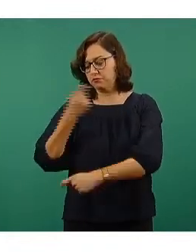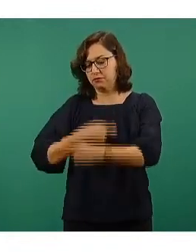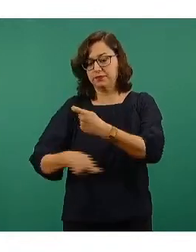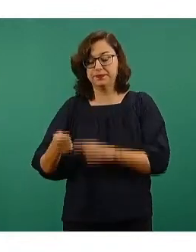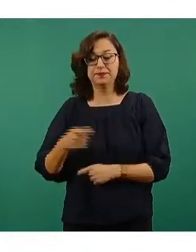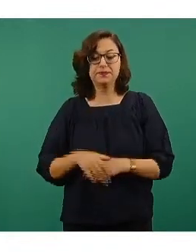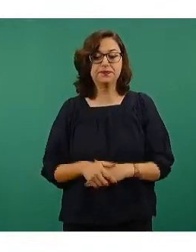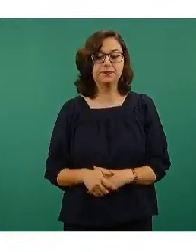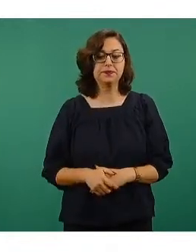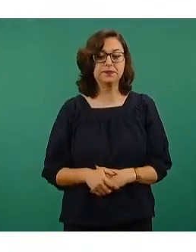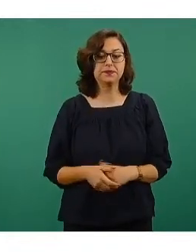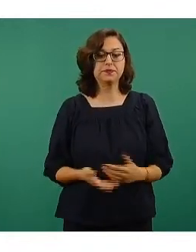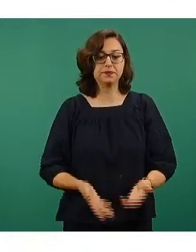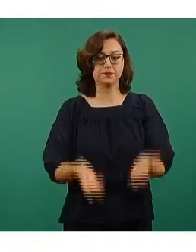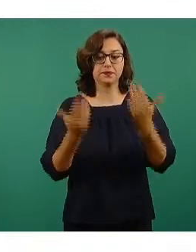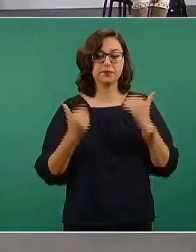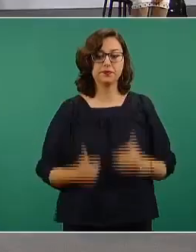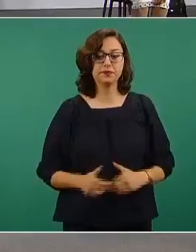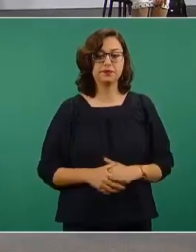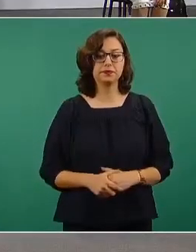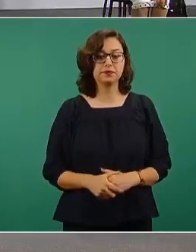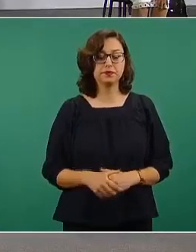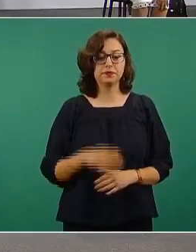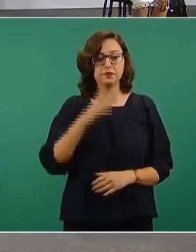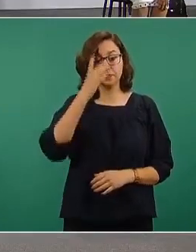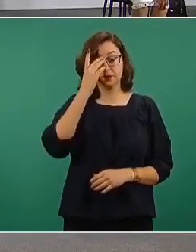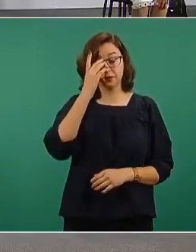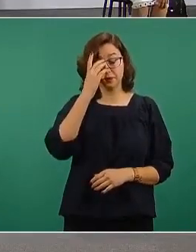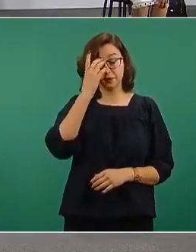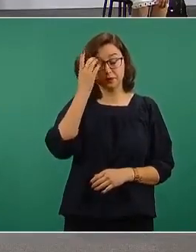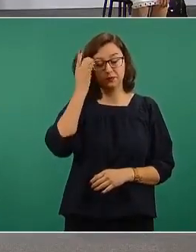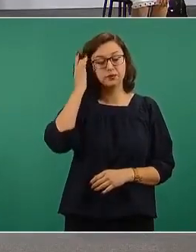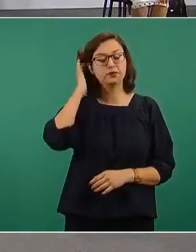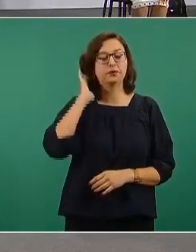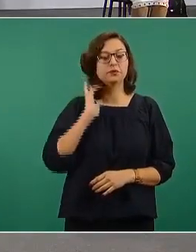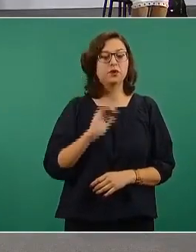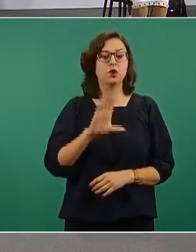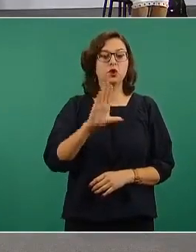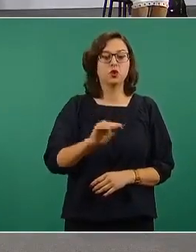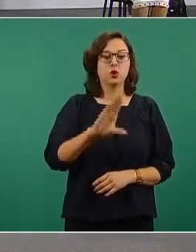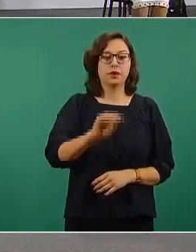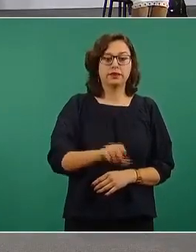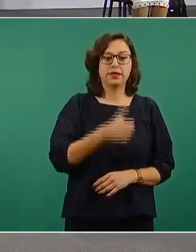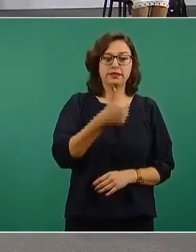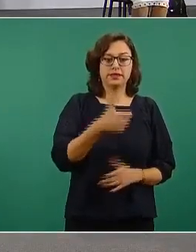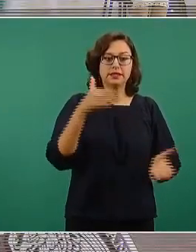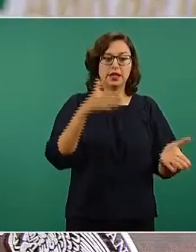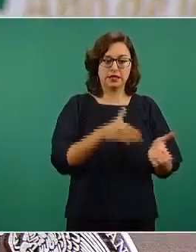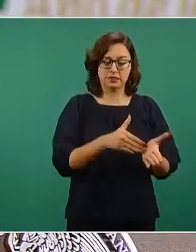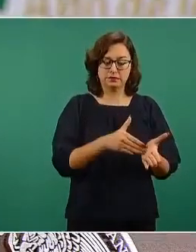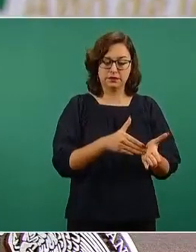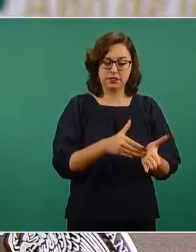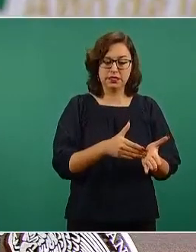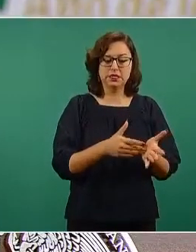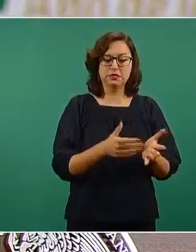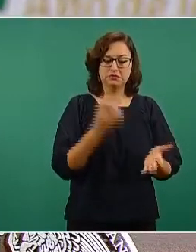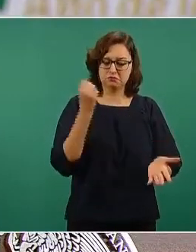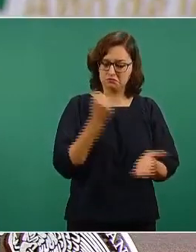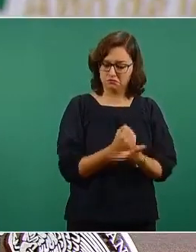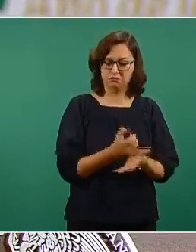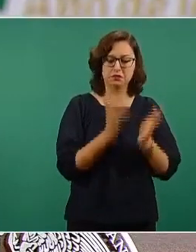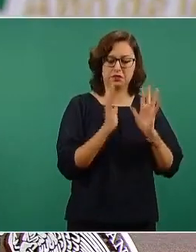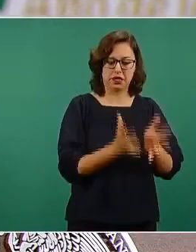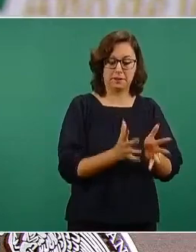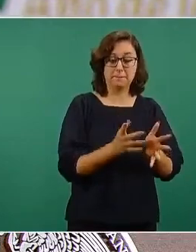acreditar. La siguiente. Ahí. De estos 96,000 ya se han aprobado y se han